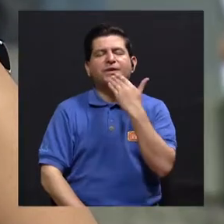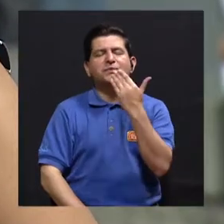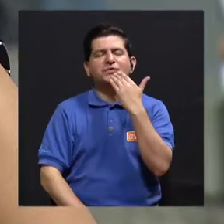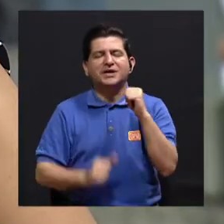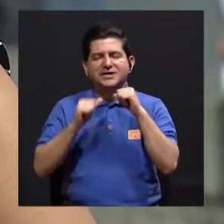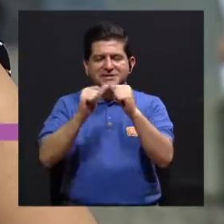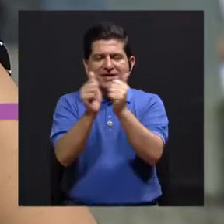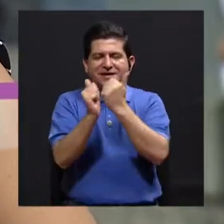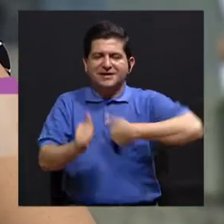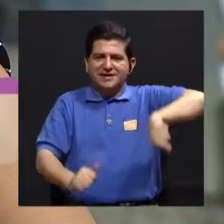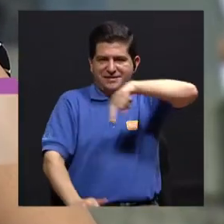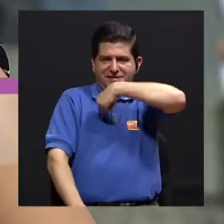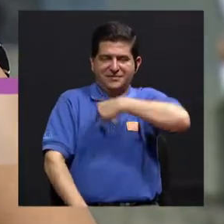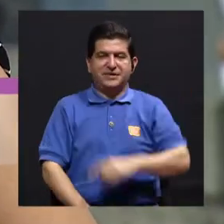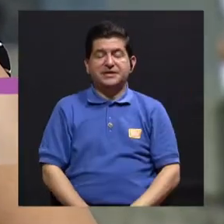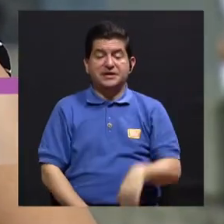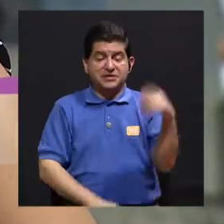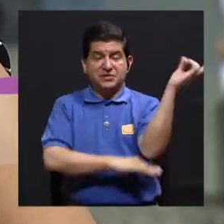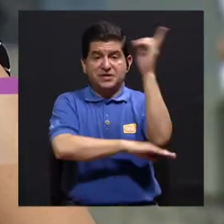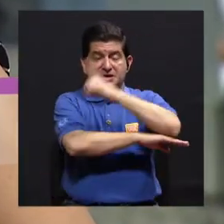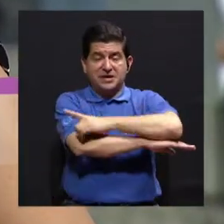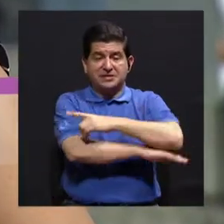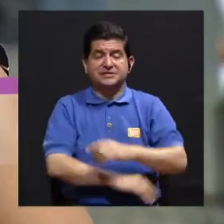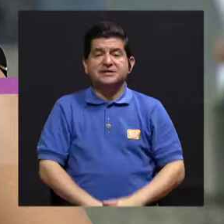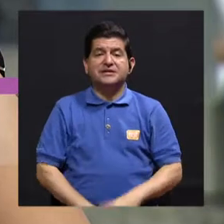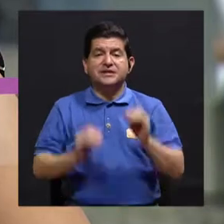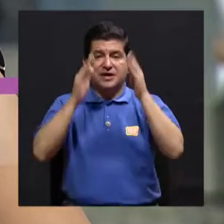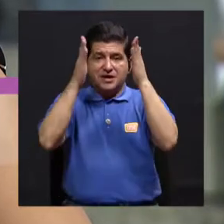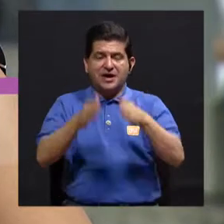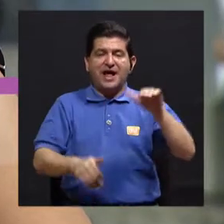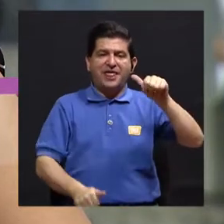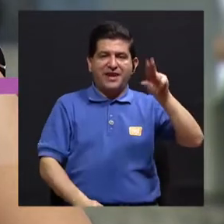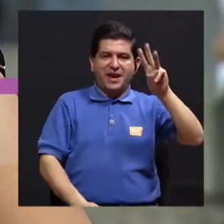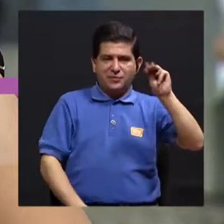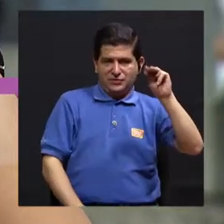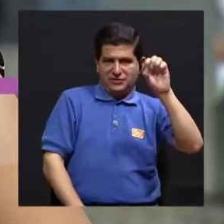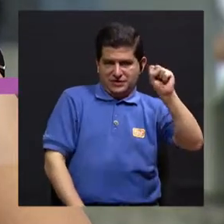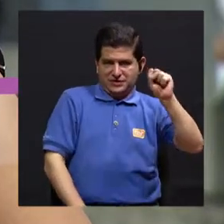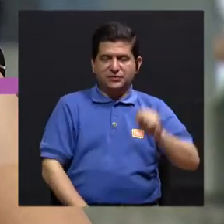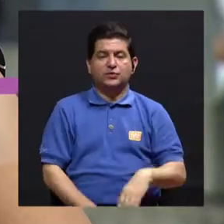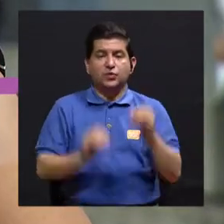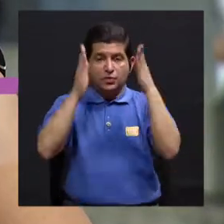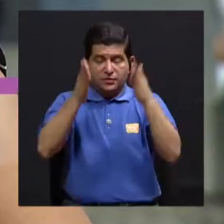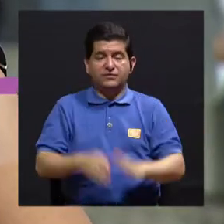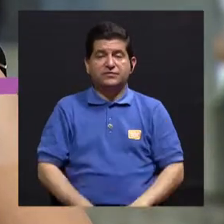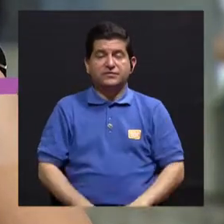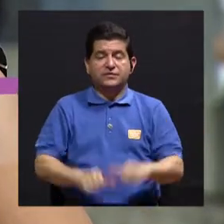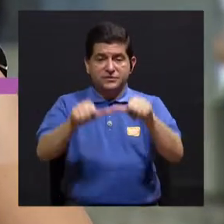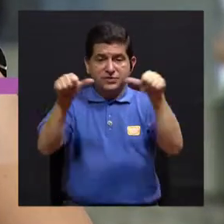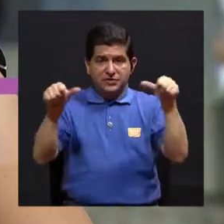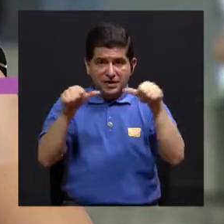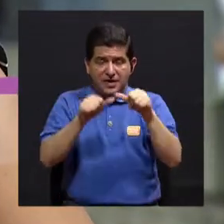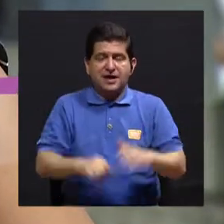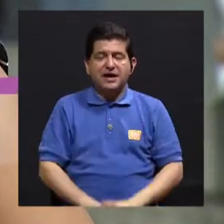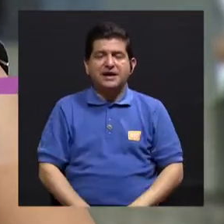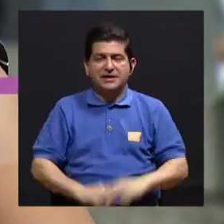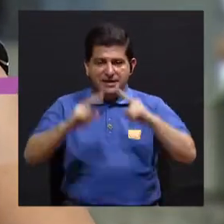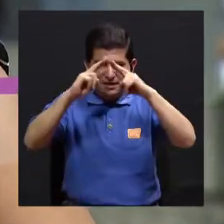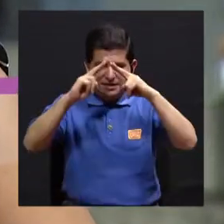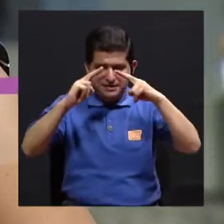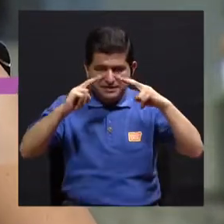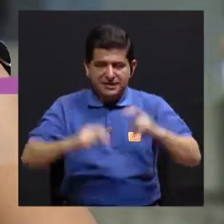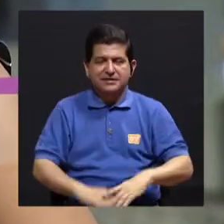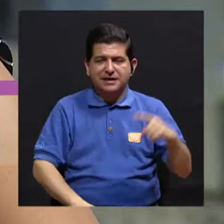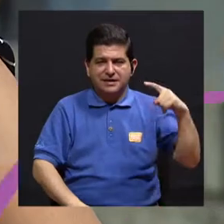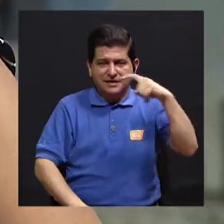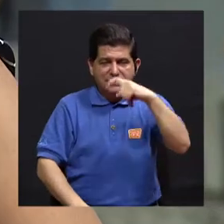Gracias por continuar con nosotros. El día de hoy nos encontramos con el profesor Adrián Montero Salguero, profesor de la sección de Helmintología Médica